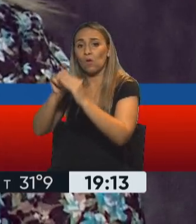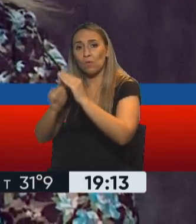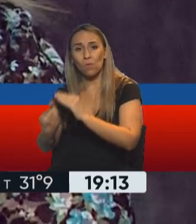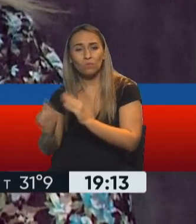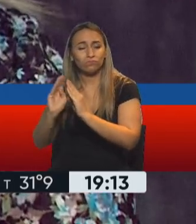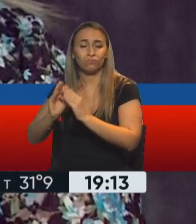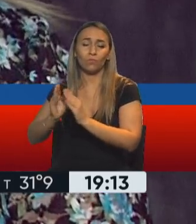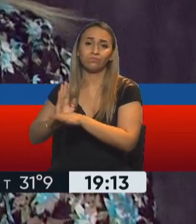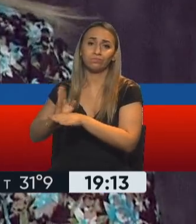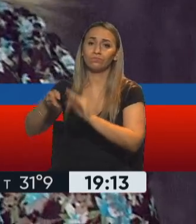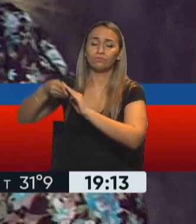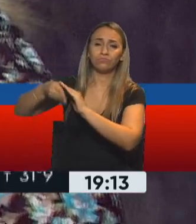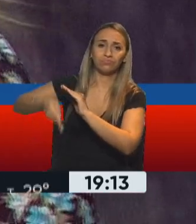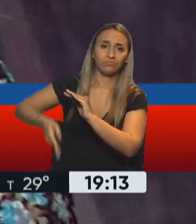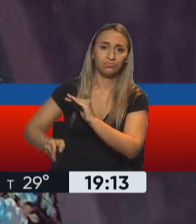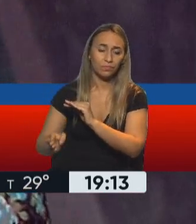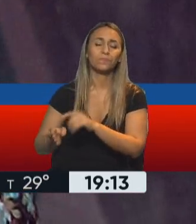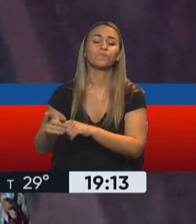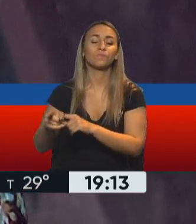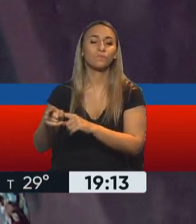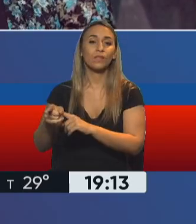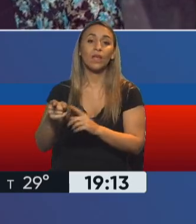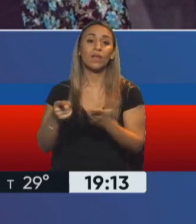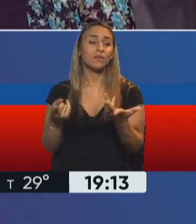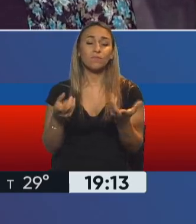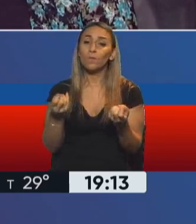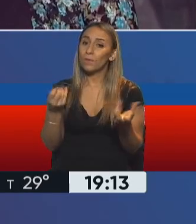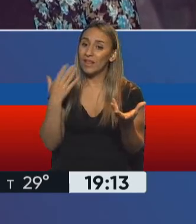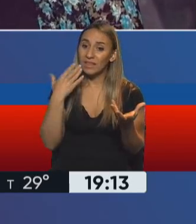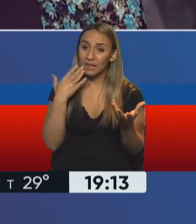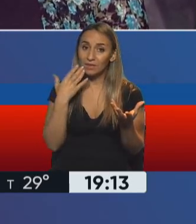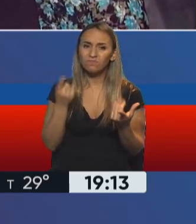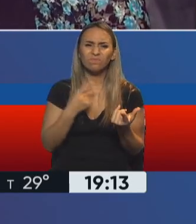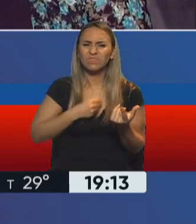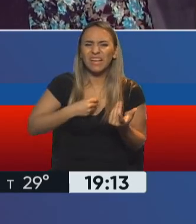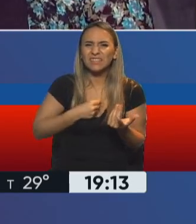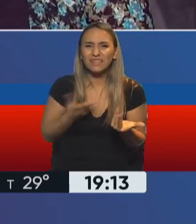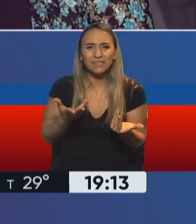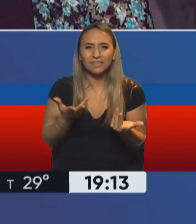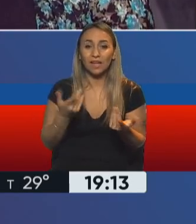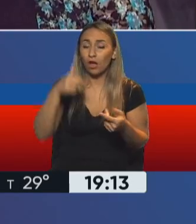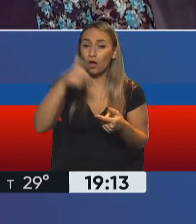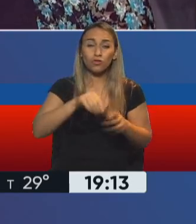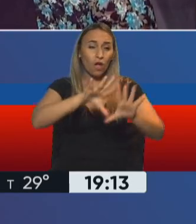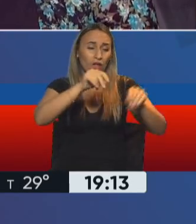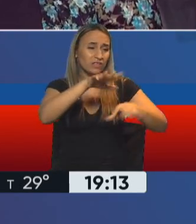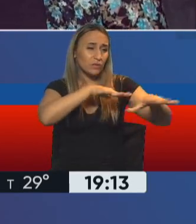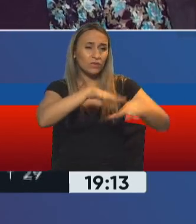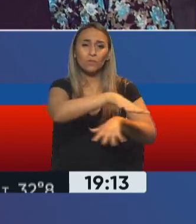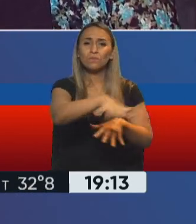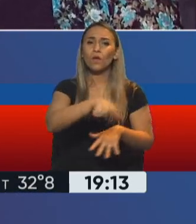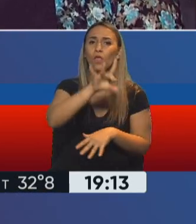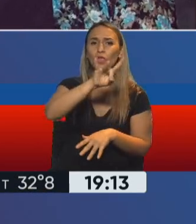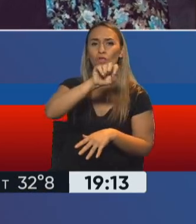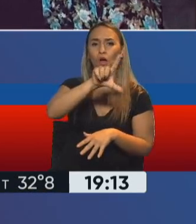Juan. Valeria, buenas tardes. ¿Qué sensación te quedó de todo lo que pasó hoy en Dolores? Bueno, algo